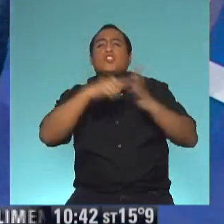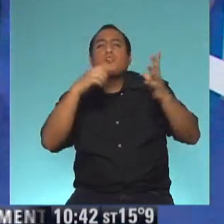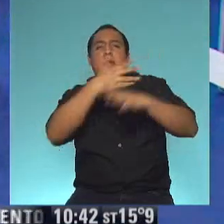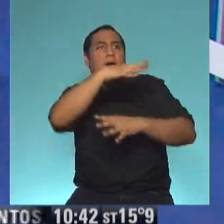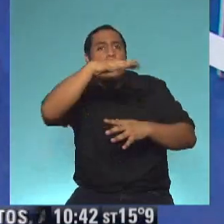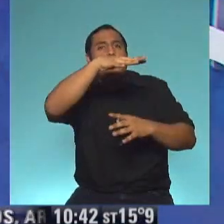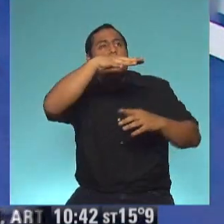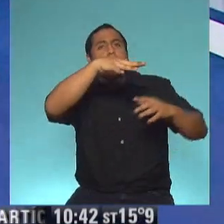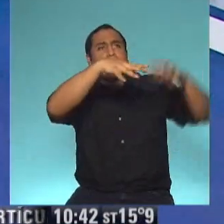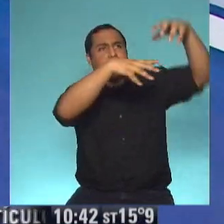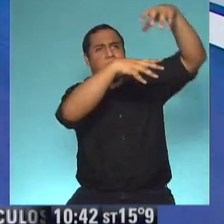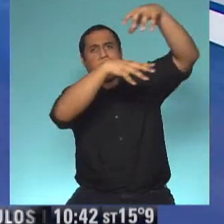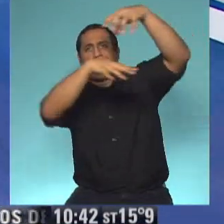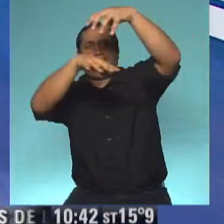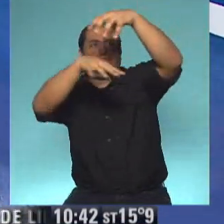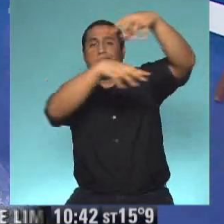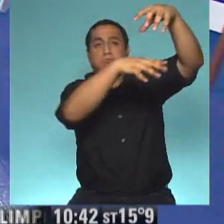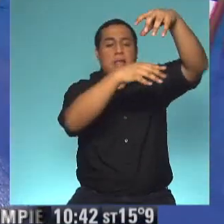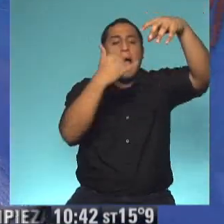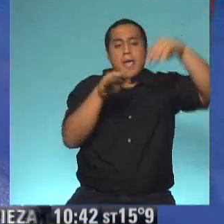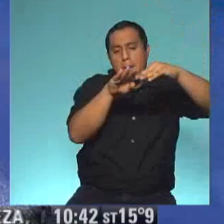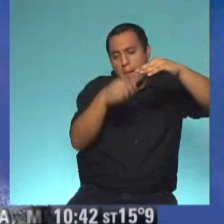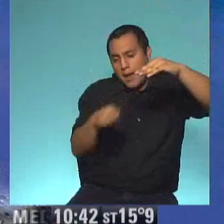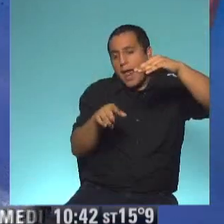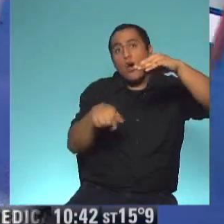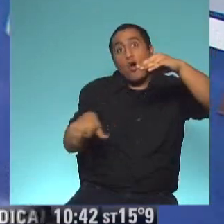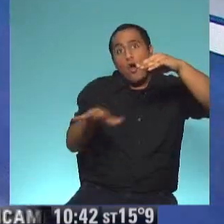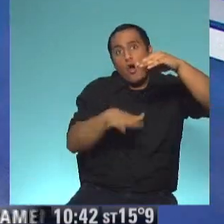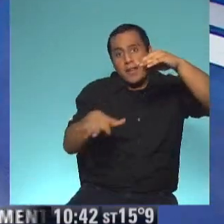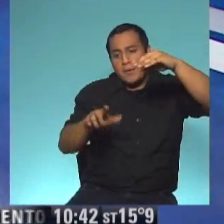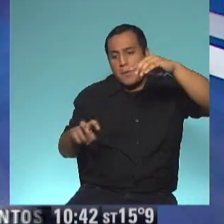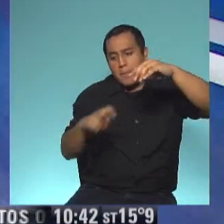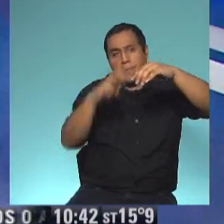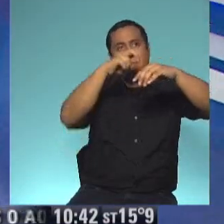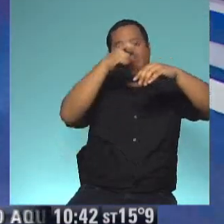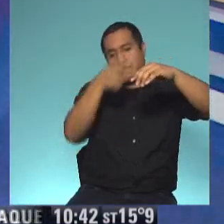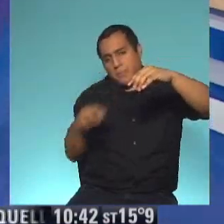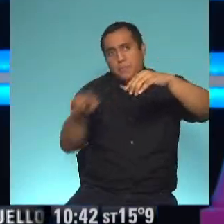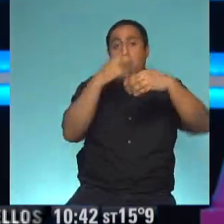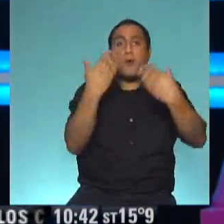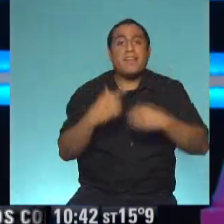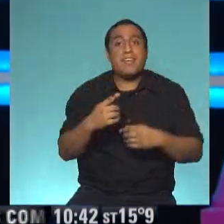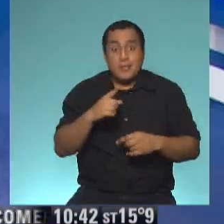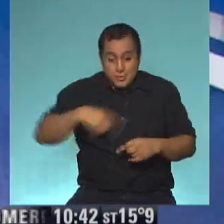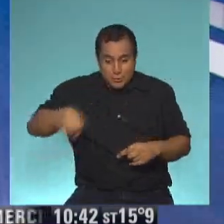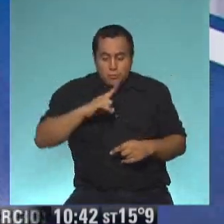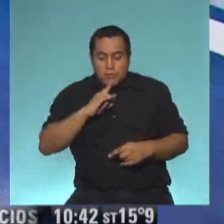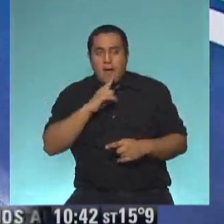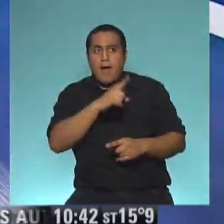exacto con escaleras para poder bajar a la ciudad para pagar exactamente creamos nuestra propia